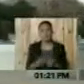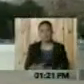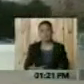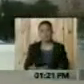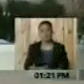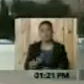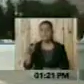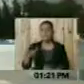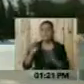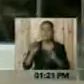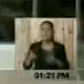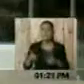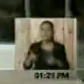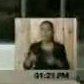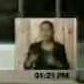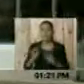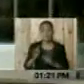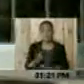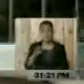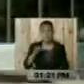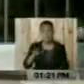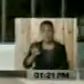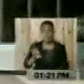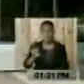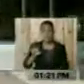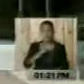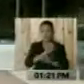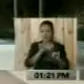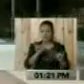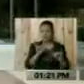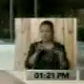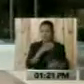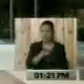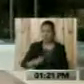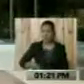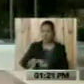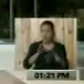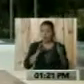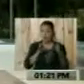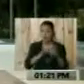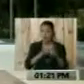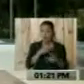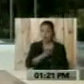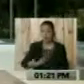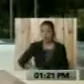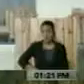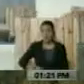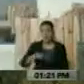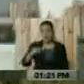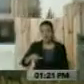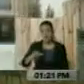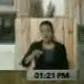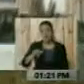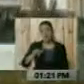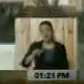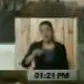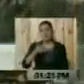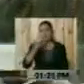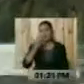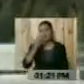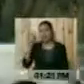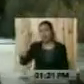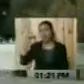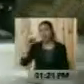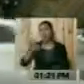Estamos empezando por Azerbaiyán. Yo tuve una reunión con el presidente de Azerbaiyán hace 15 días